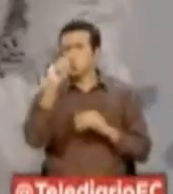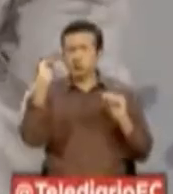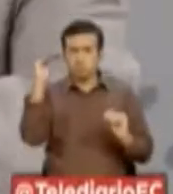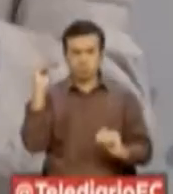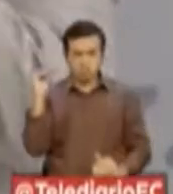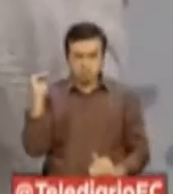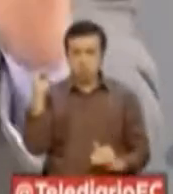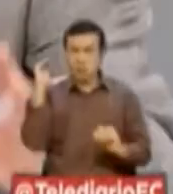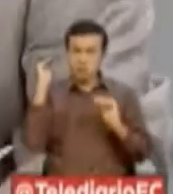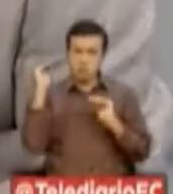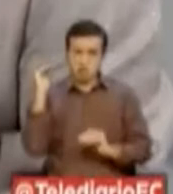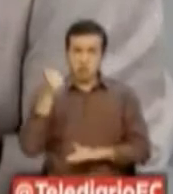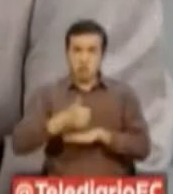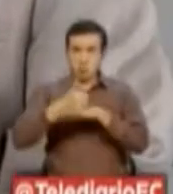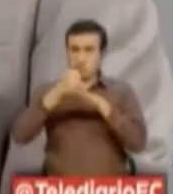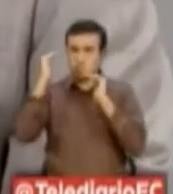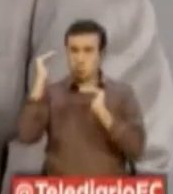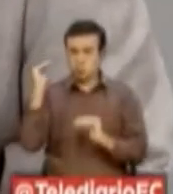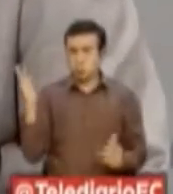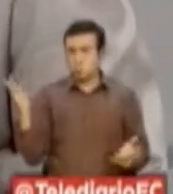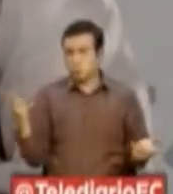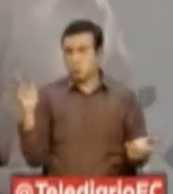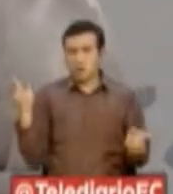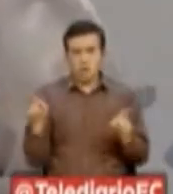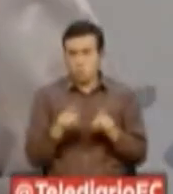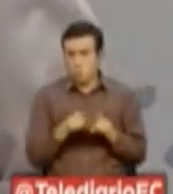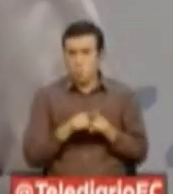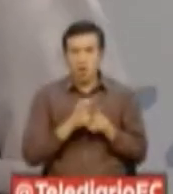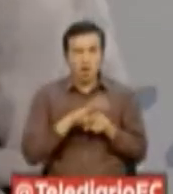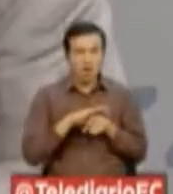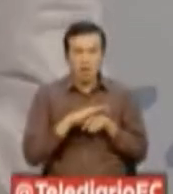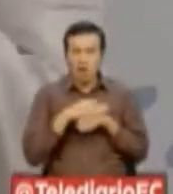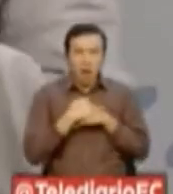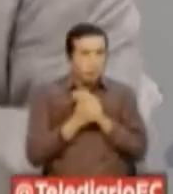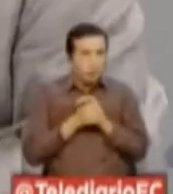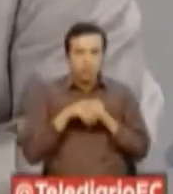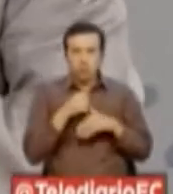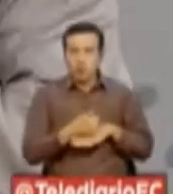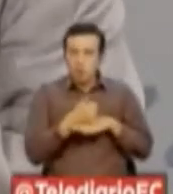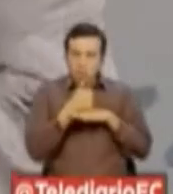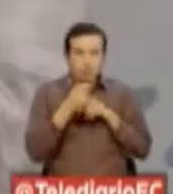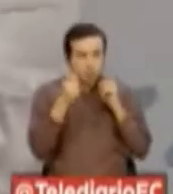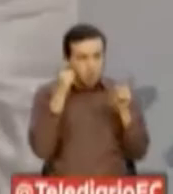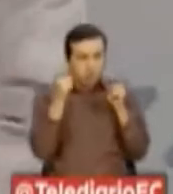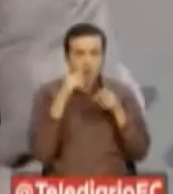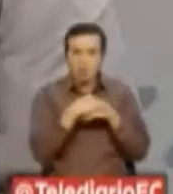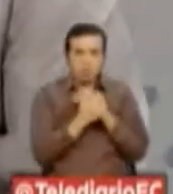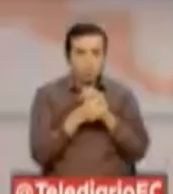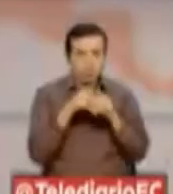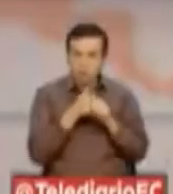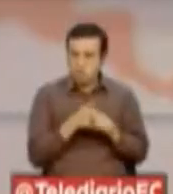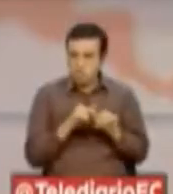de la estructura del estado no se pueden producir los mismos vicios de la utilización del poder para la paz que son los espacios